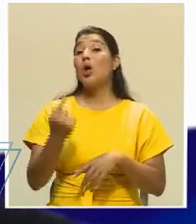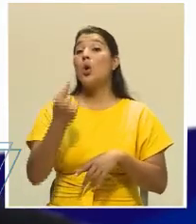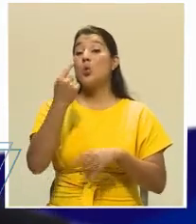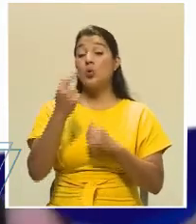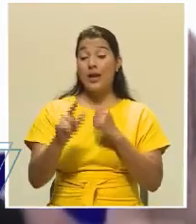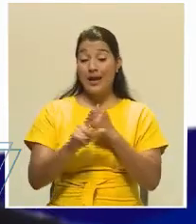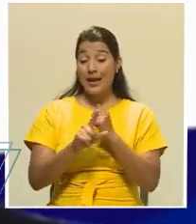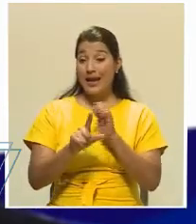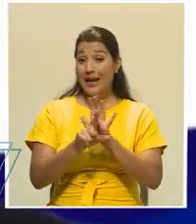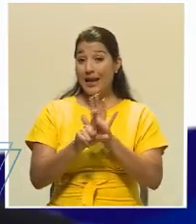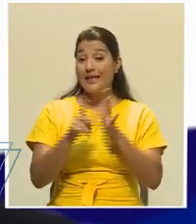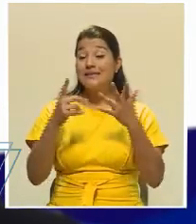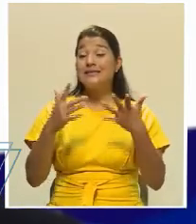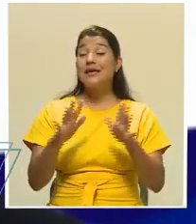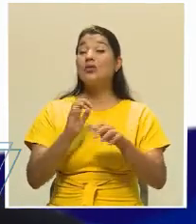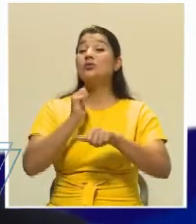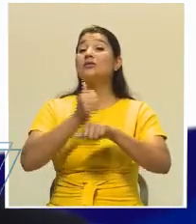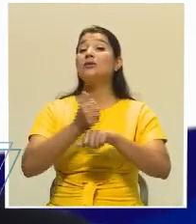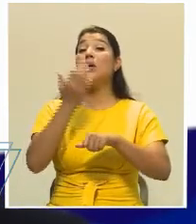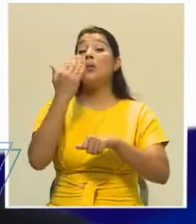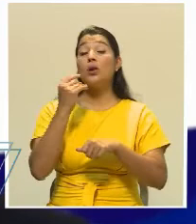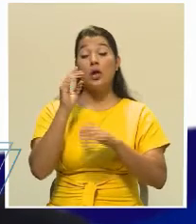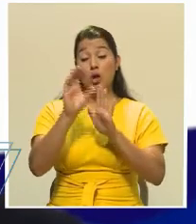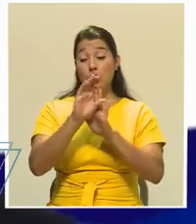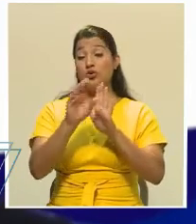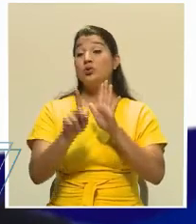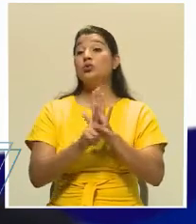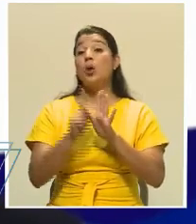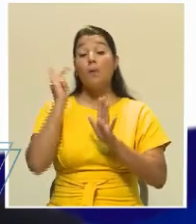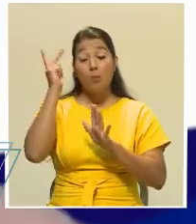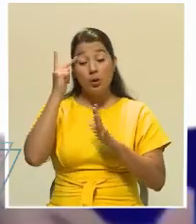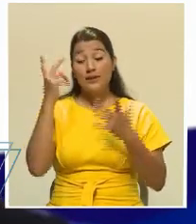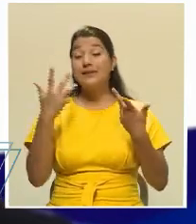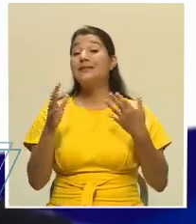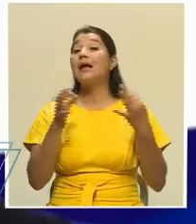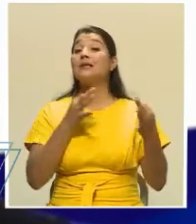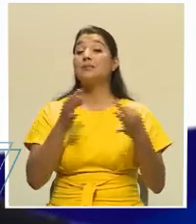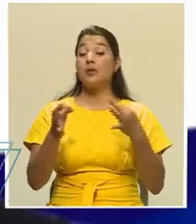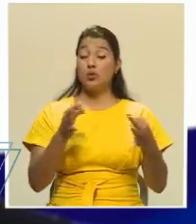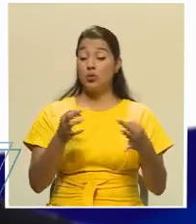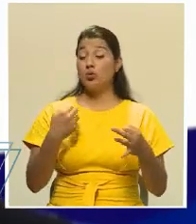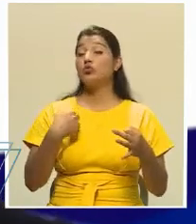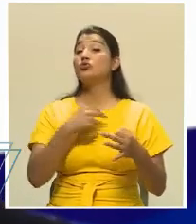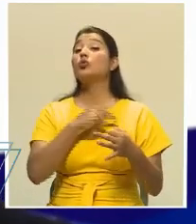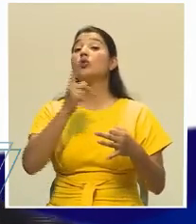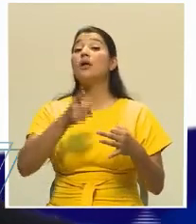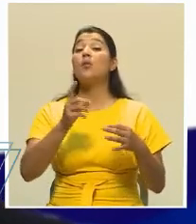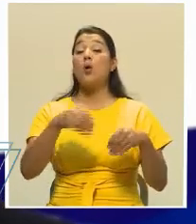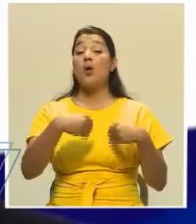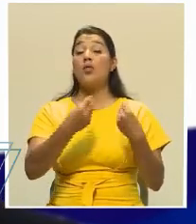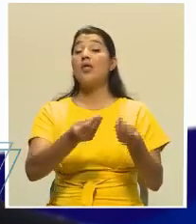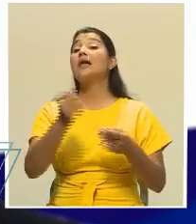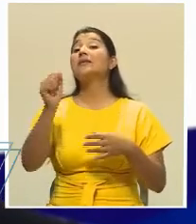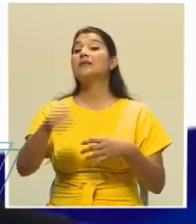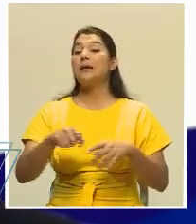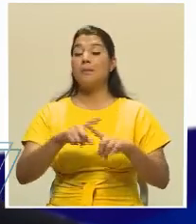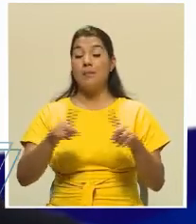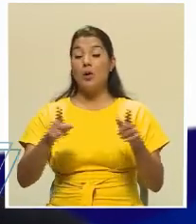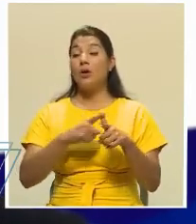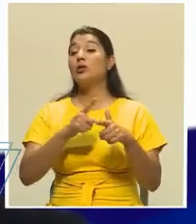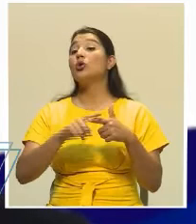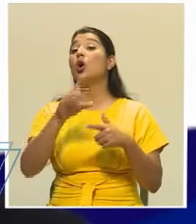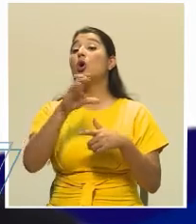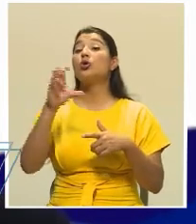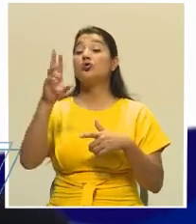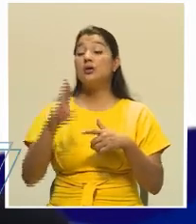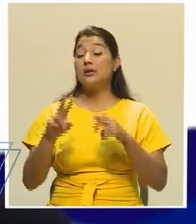lo estipuló o porque la Constitución política así lo estipuló. Hay que otorgarlos, sí, pero entonces que el país revise